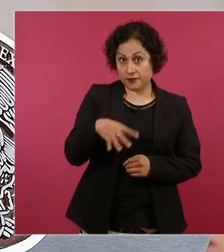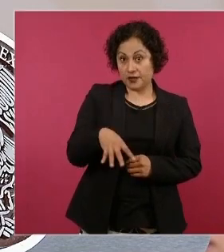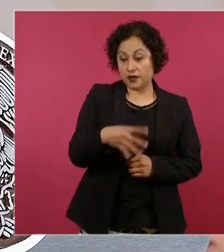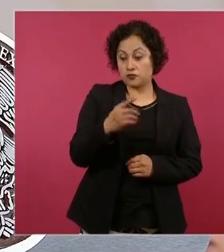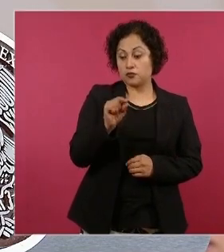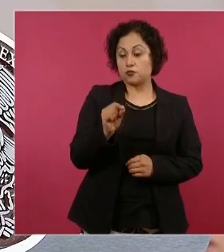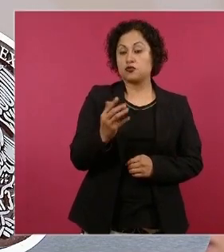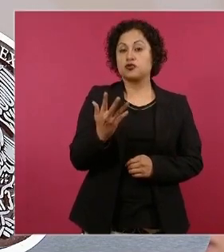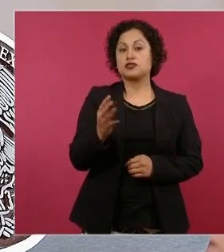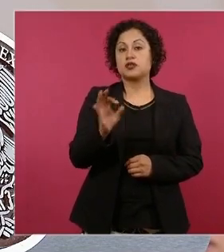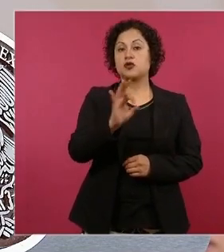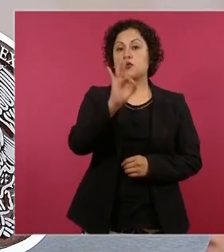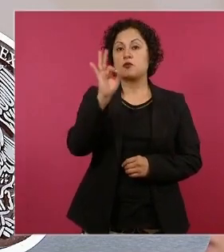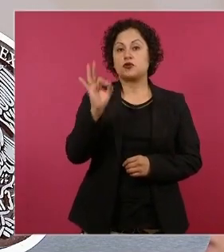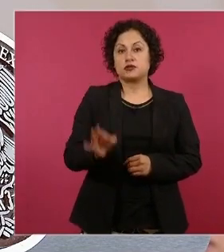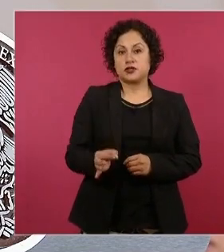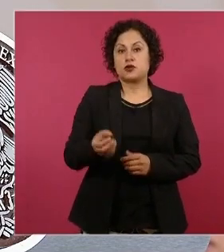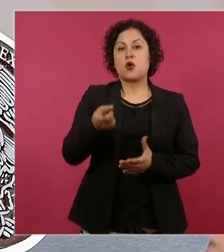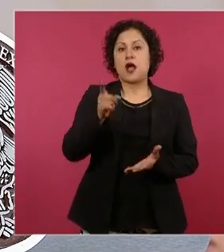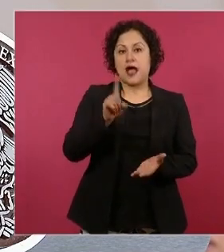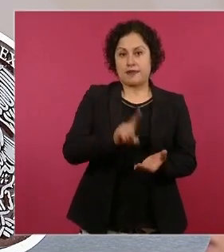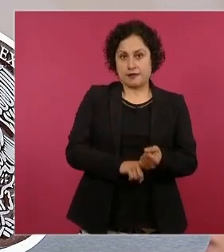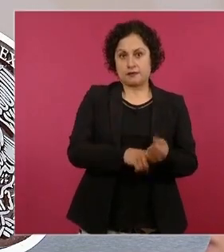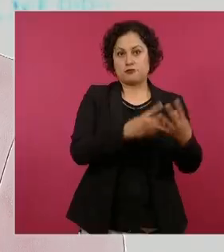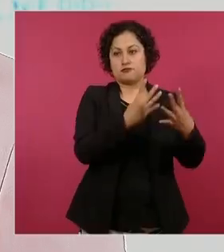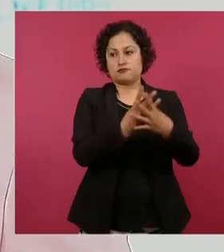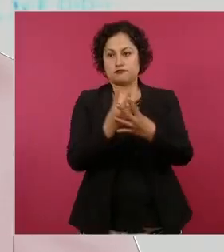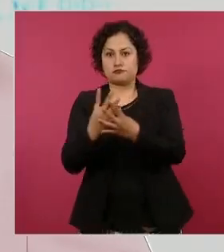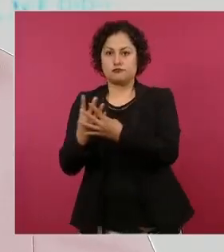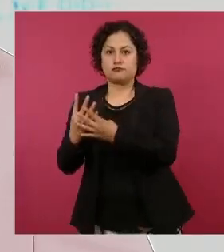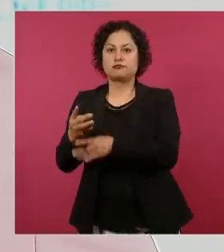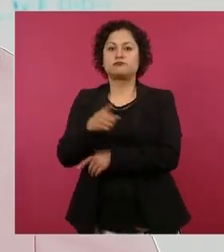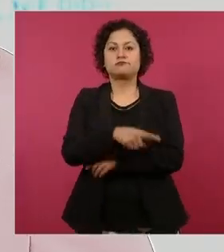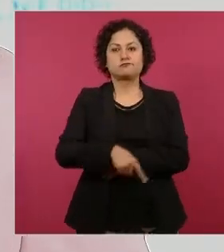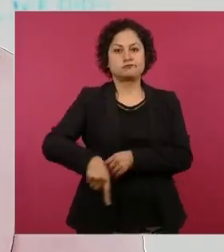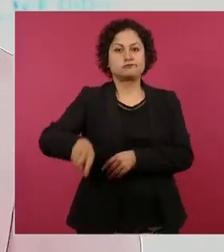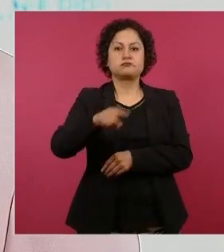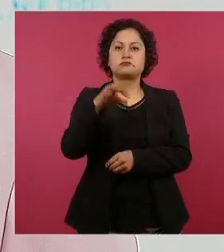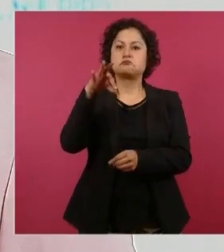14.5% de la población de penales federales podrá emitir su voto